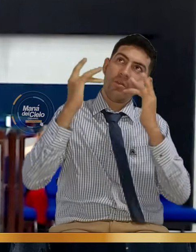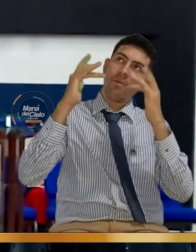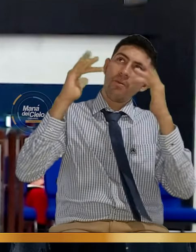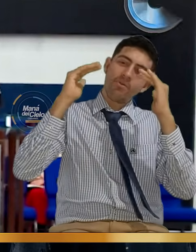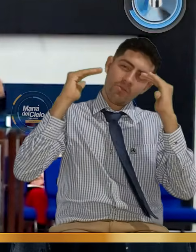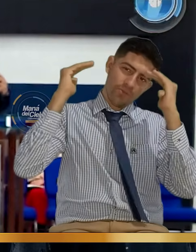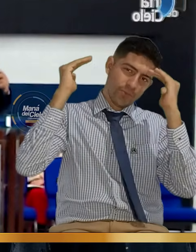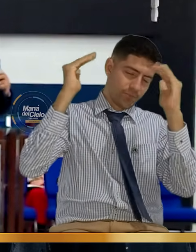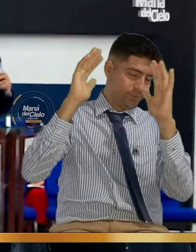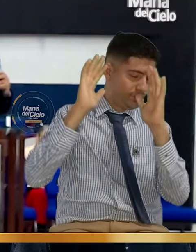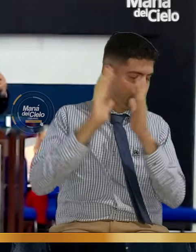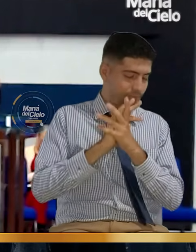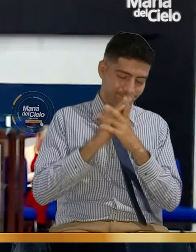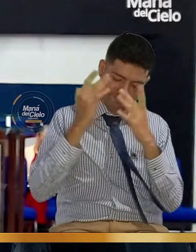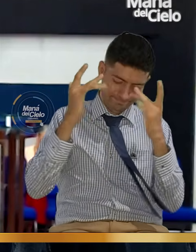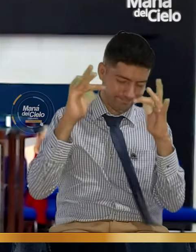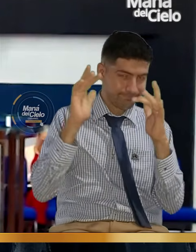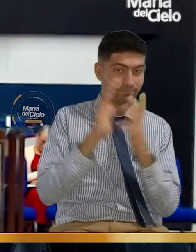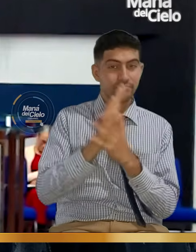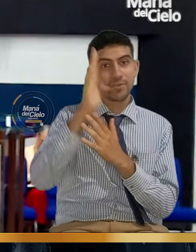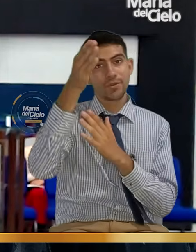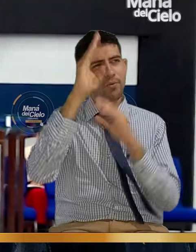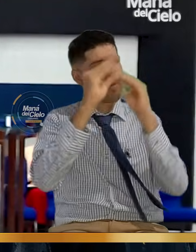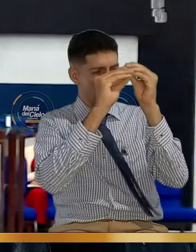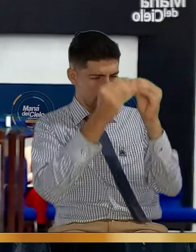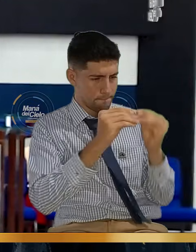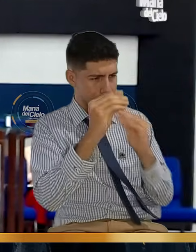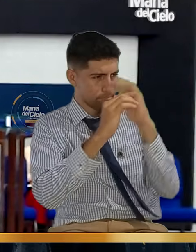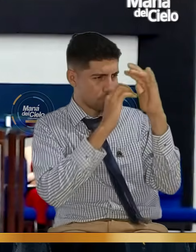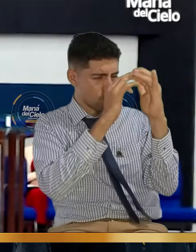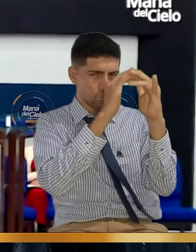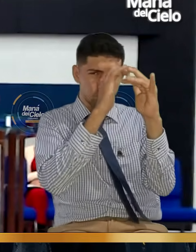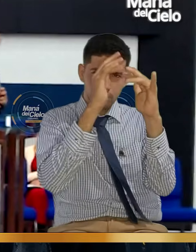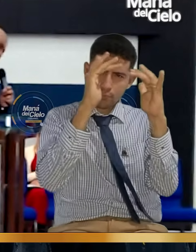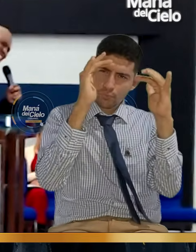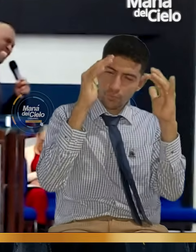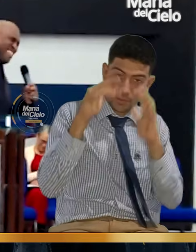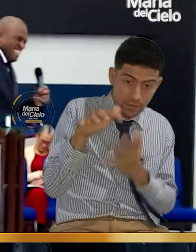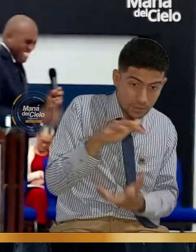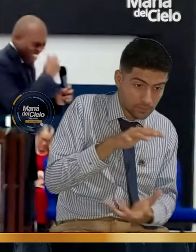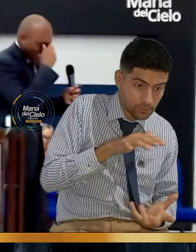enseñaron un curso en esa universidad. Yo tuve muchas carreras, pero no universitarias.